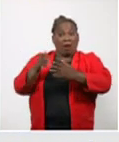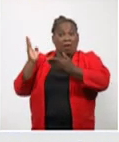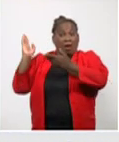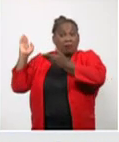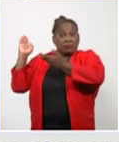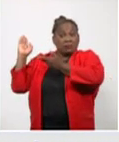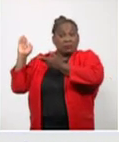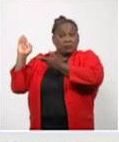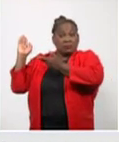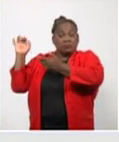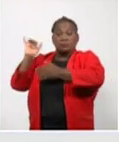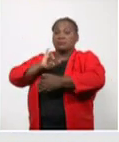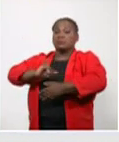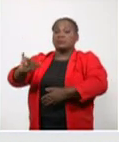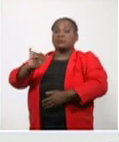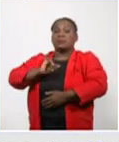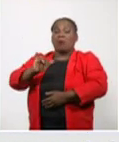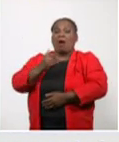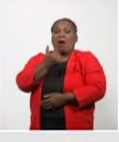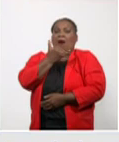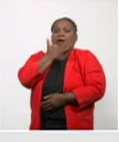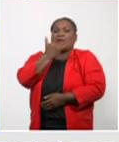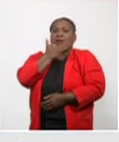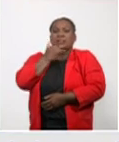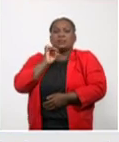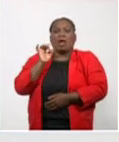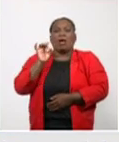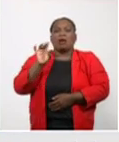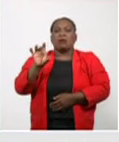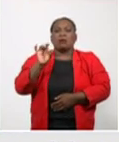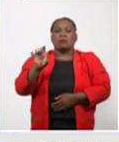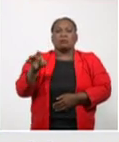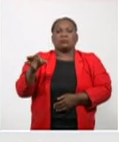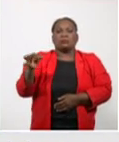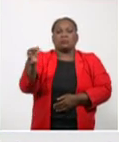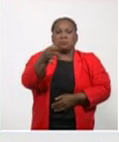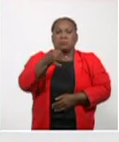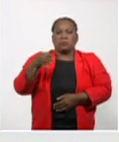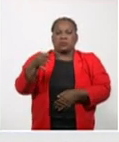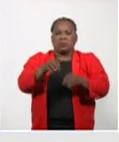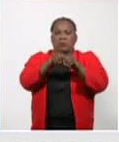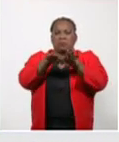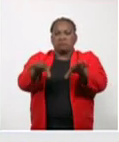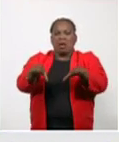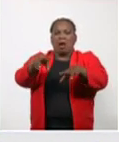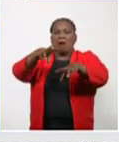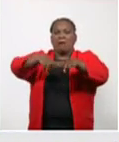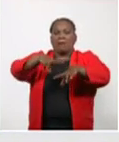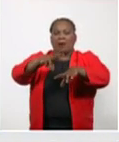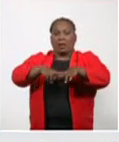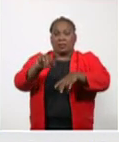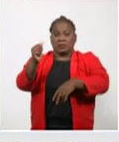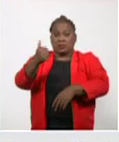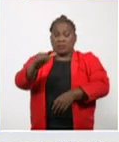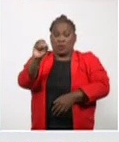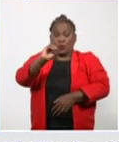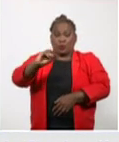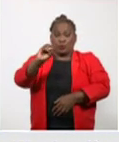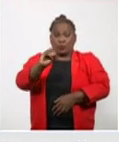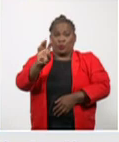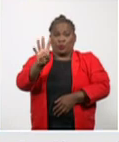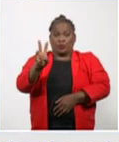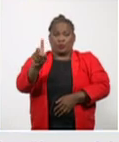está ocurriendo, afecta los 15 municipios del territorio. 10 de octubre con